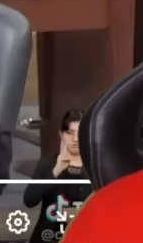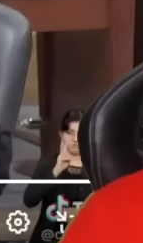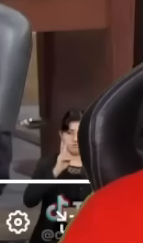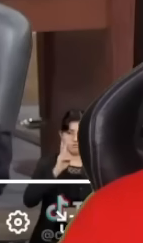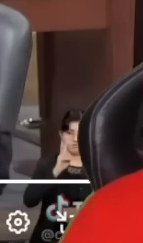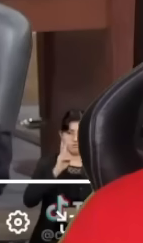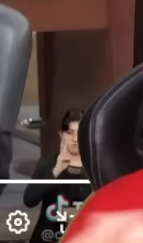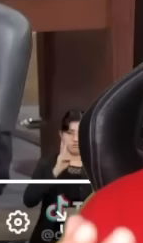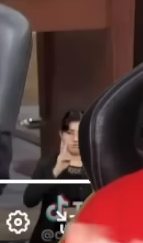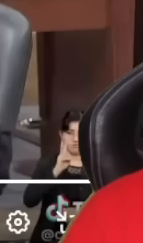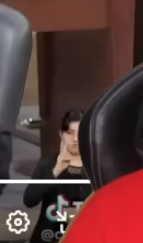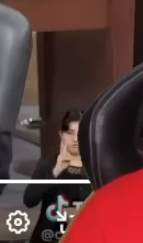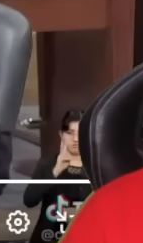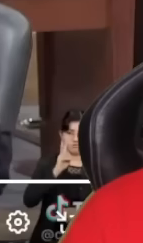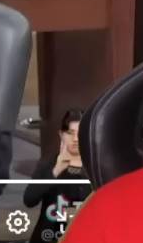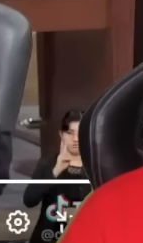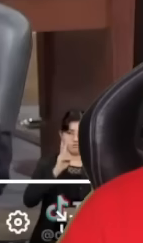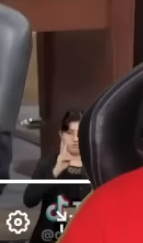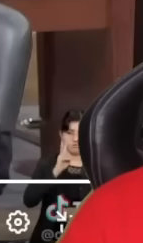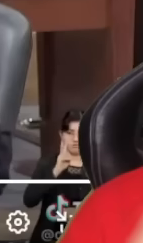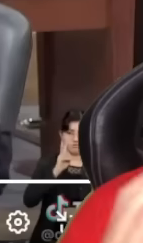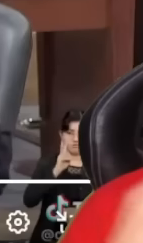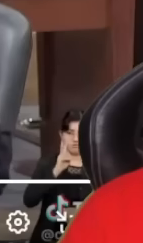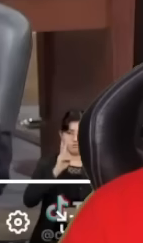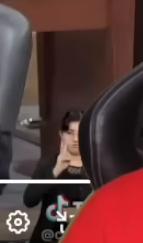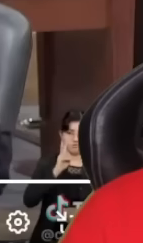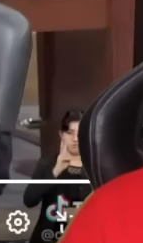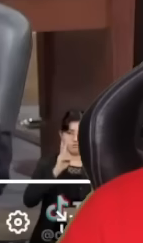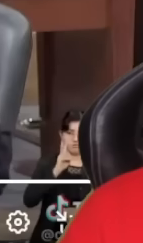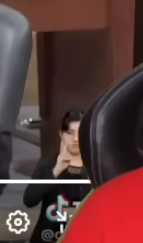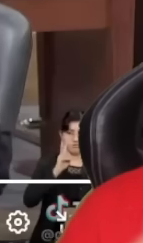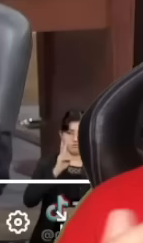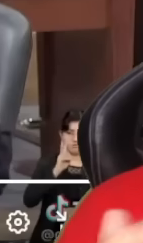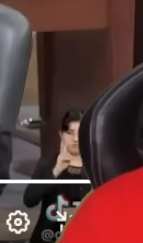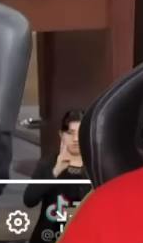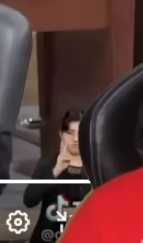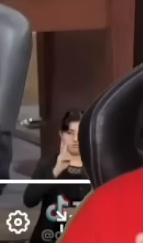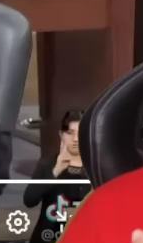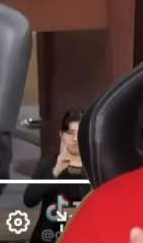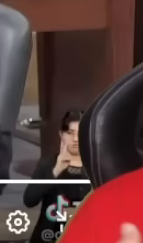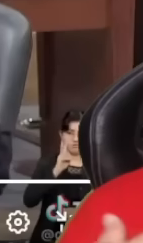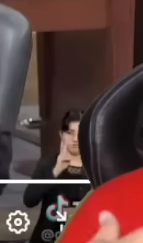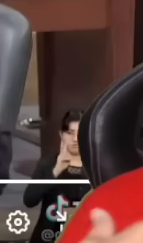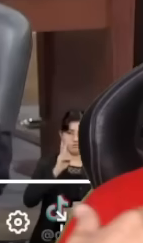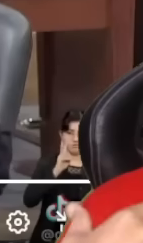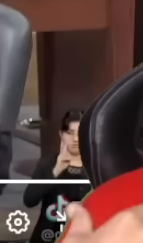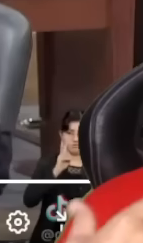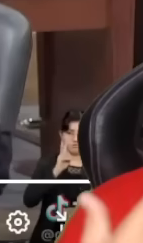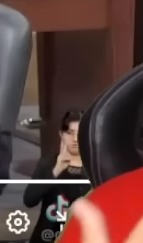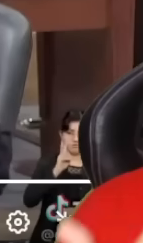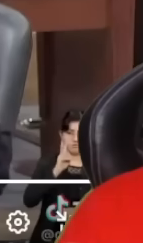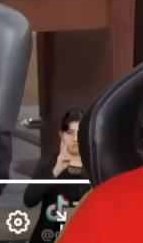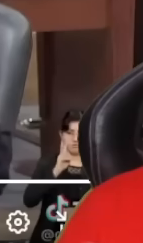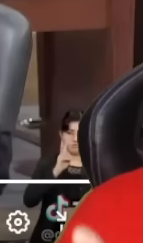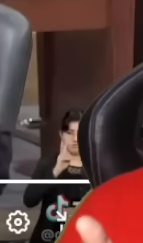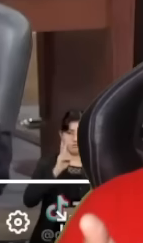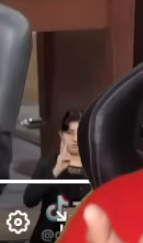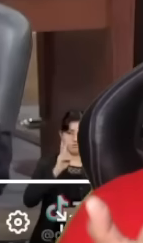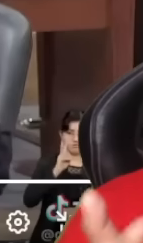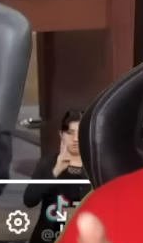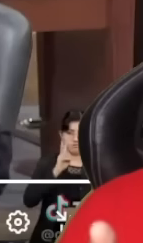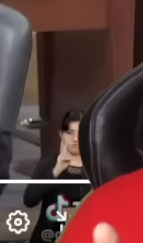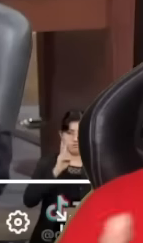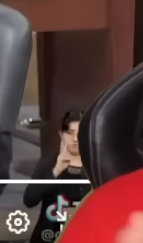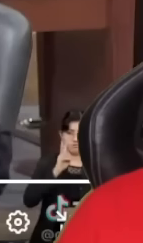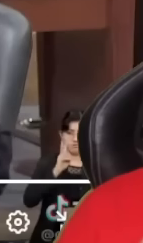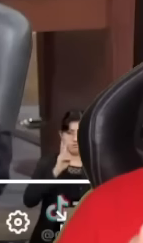de muchos millones maneja muchos millones una una una empresa muy grande digo pues tienes que saber eh redactar